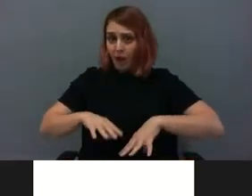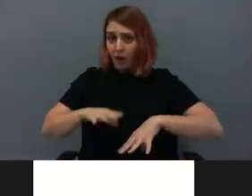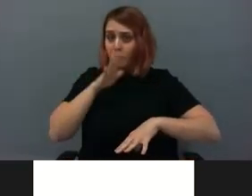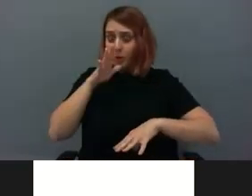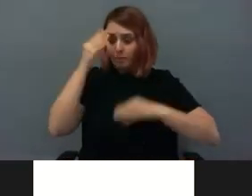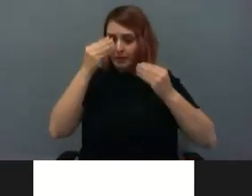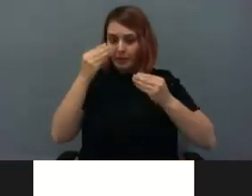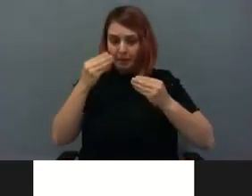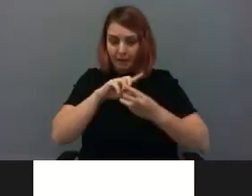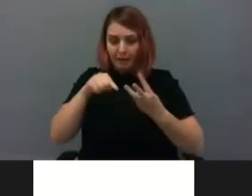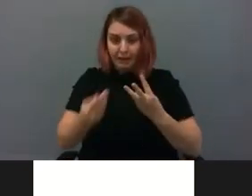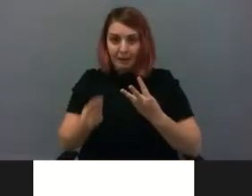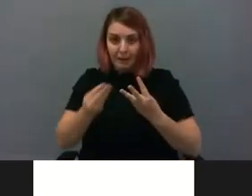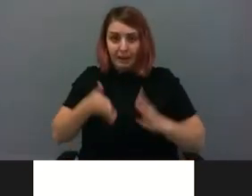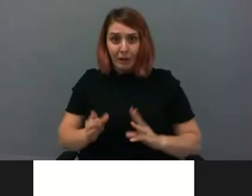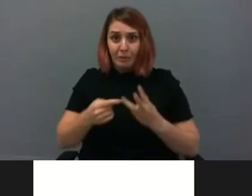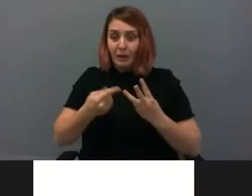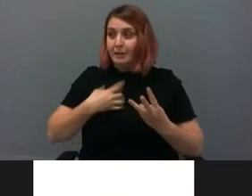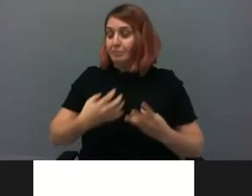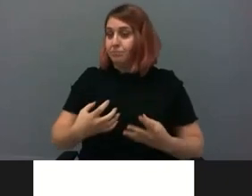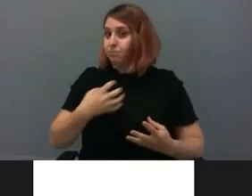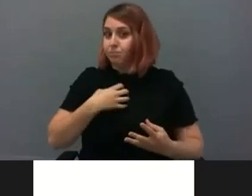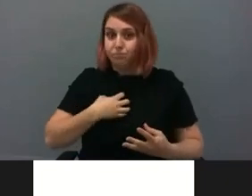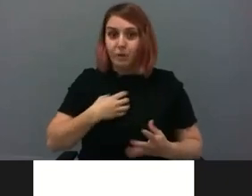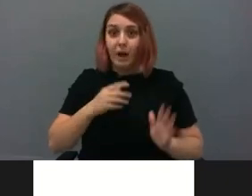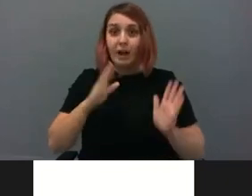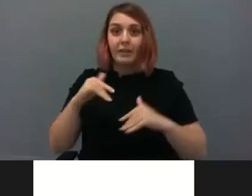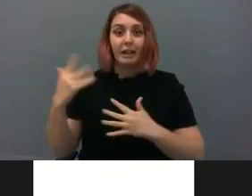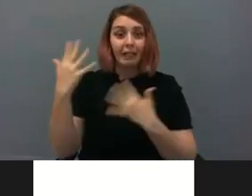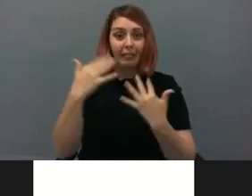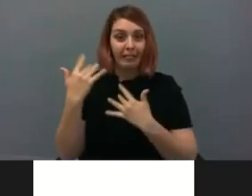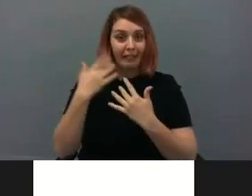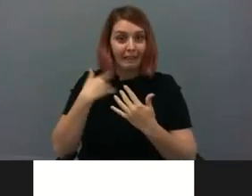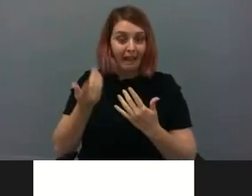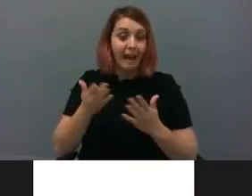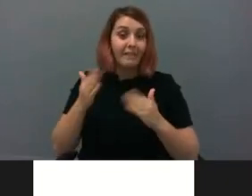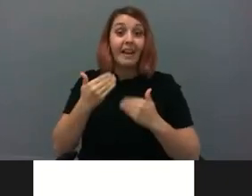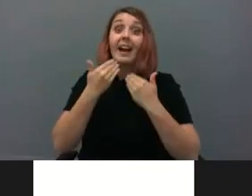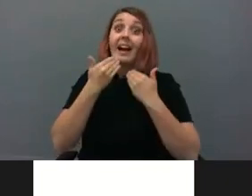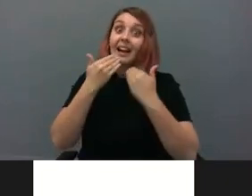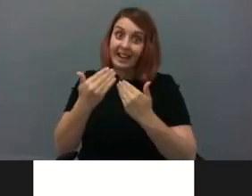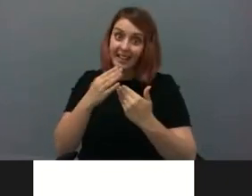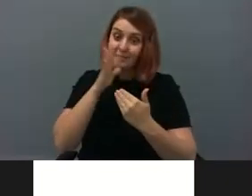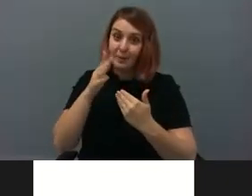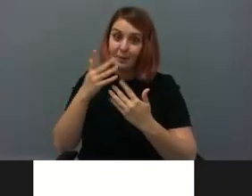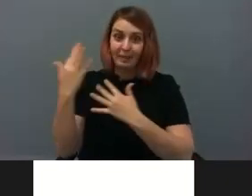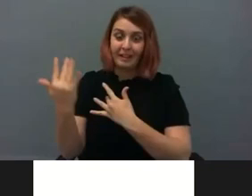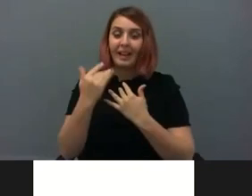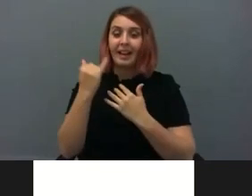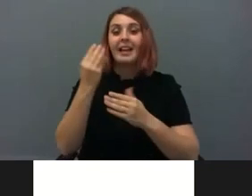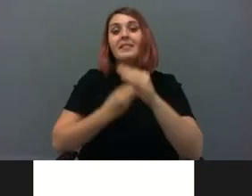iba a poder con todo, pero entre todos pues me convencieron y gracias que me convencieron nació